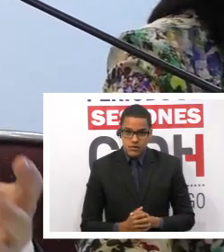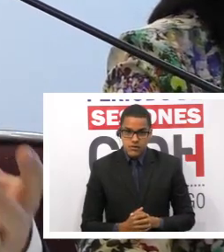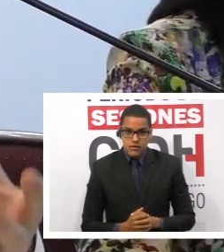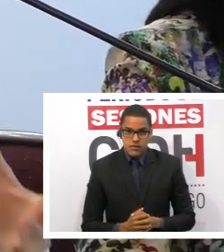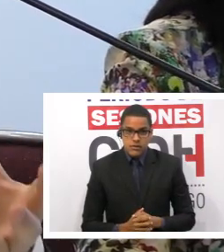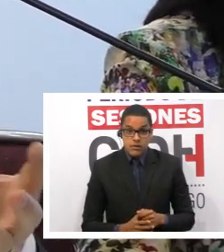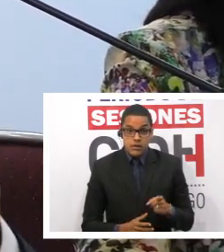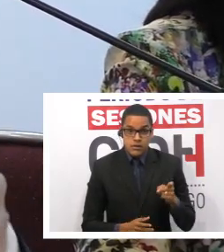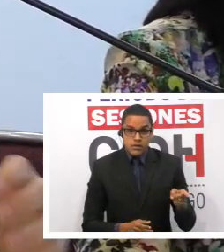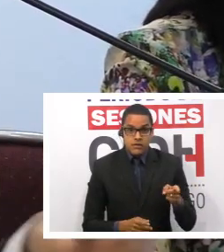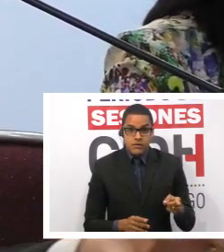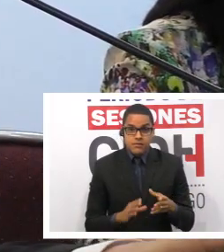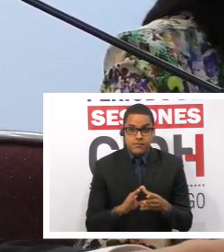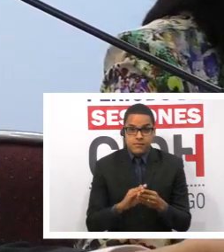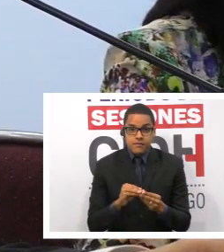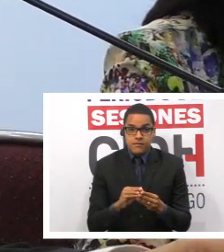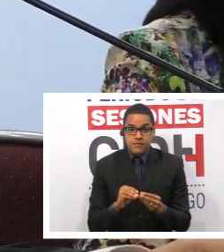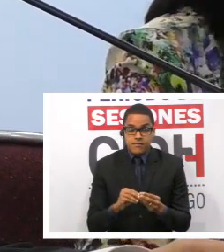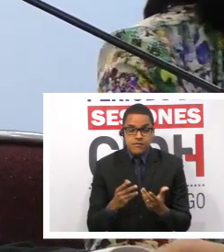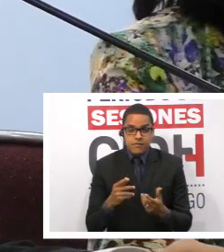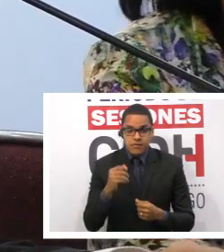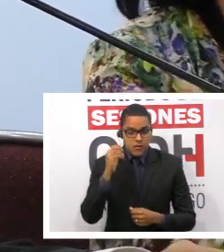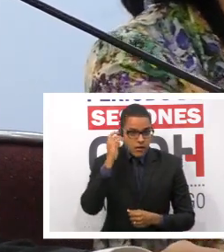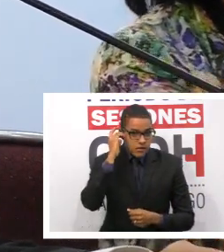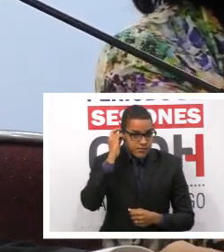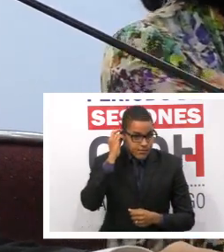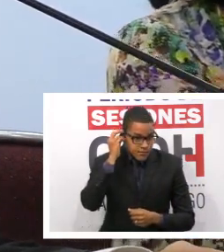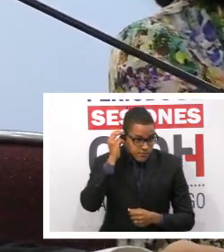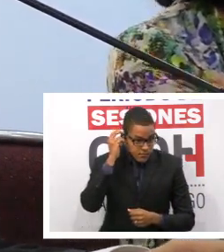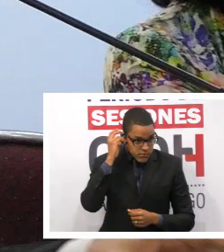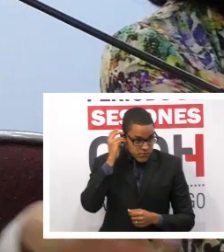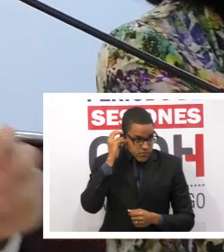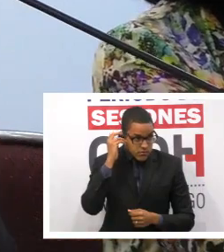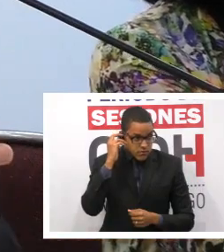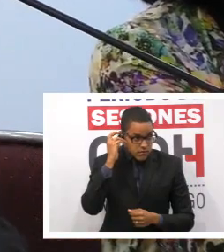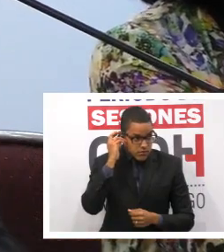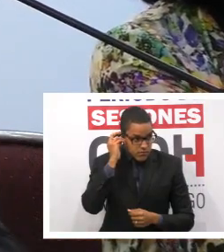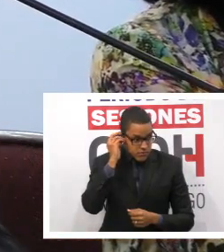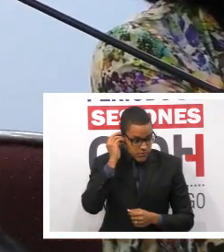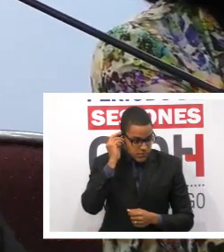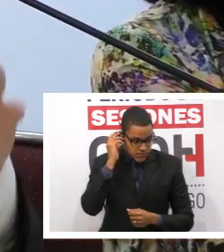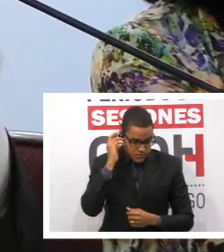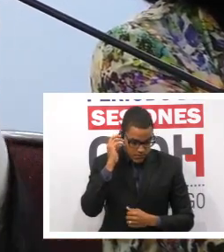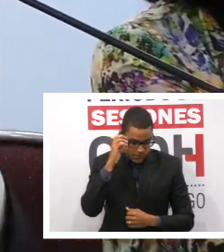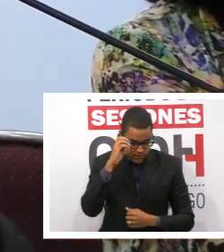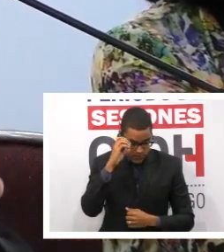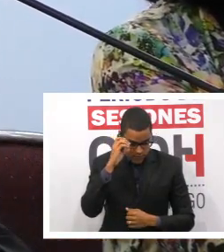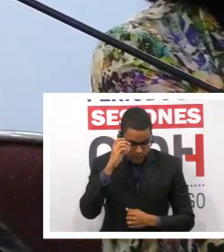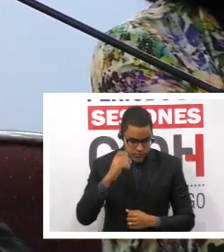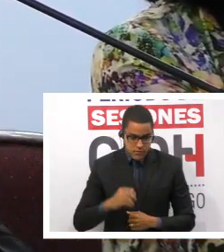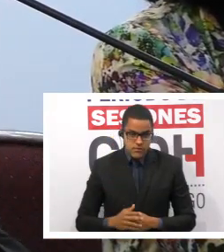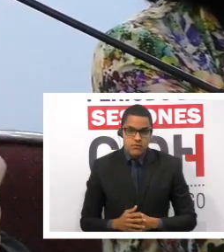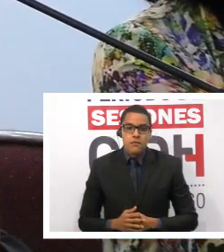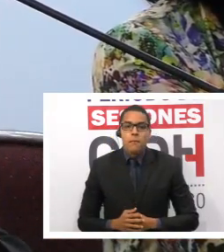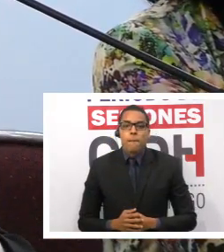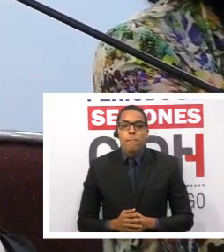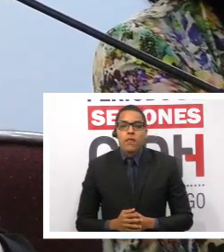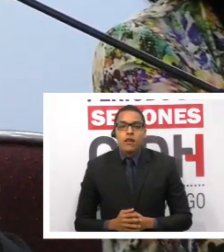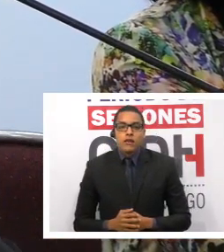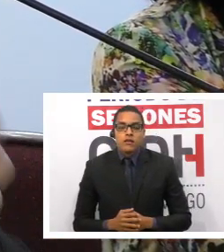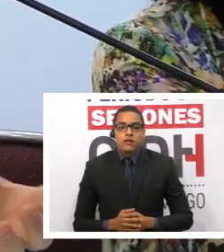la cuestión del contenido mínimo del derecho que es una construcción del comité de xxi del sistema internacional